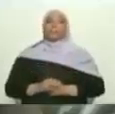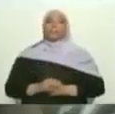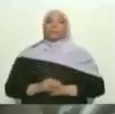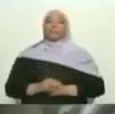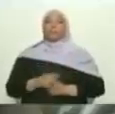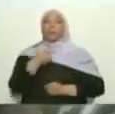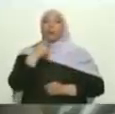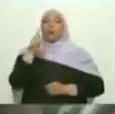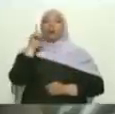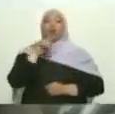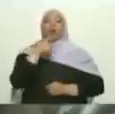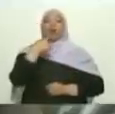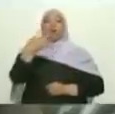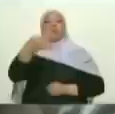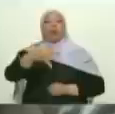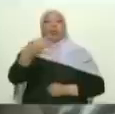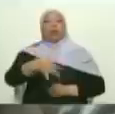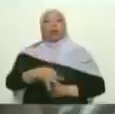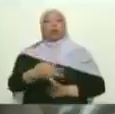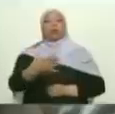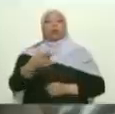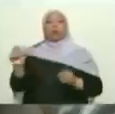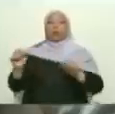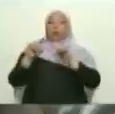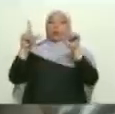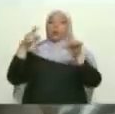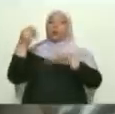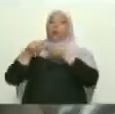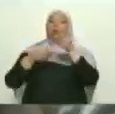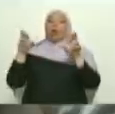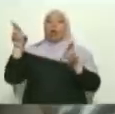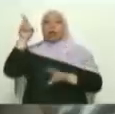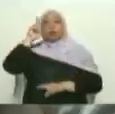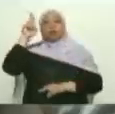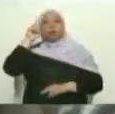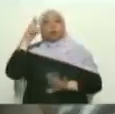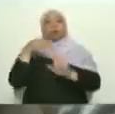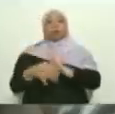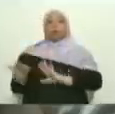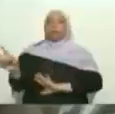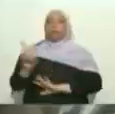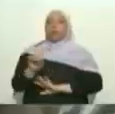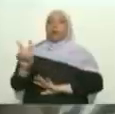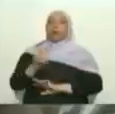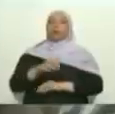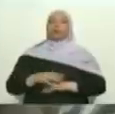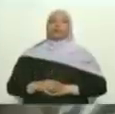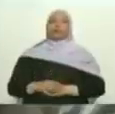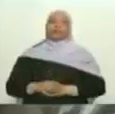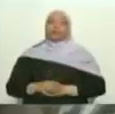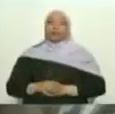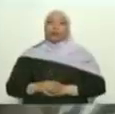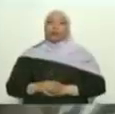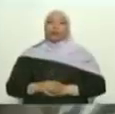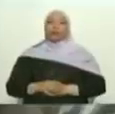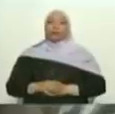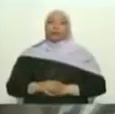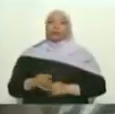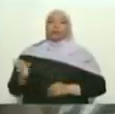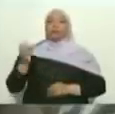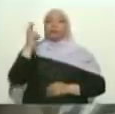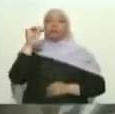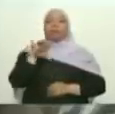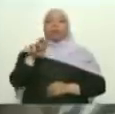sinceramente se diluye esa nación. Pero Venezuela es Venezuela, es la patria de